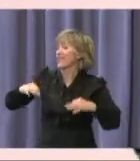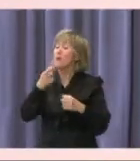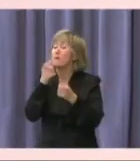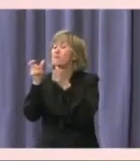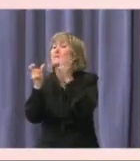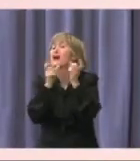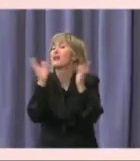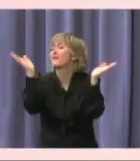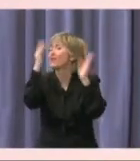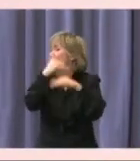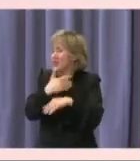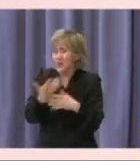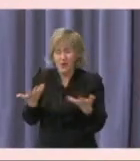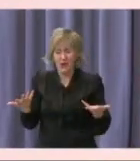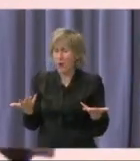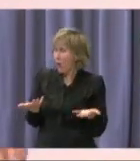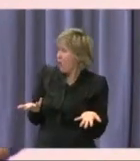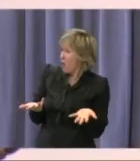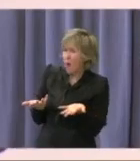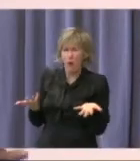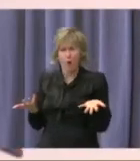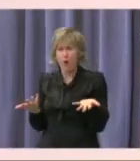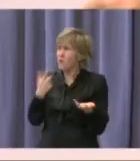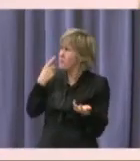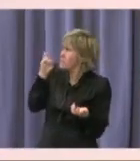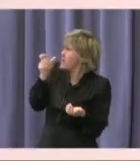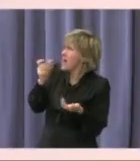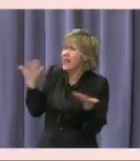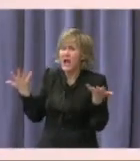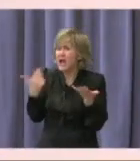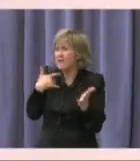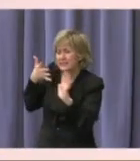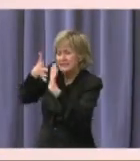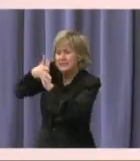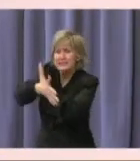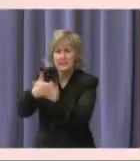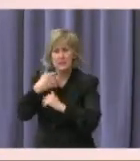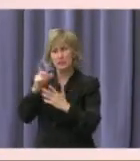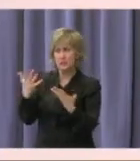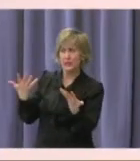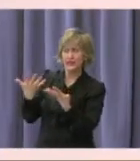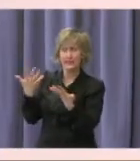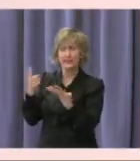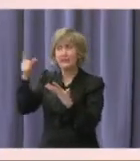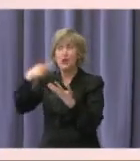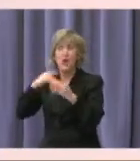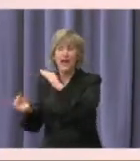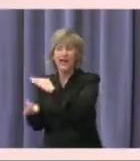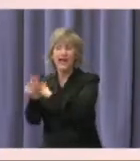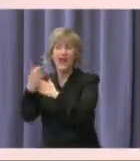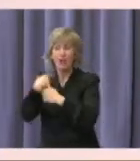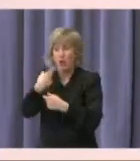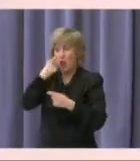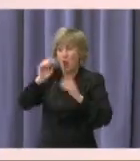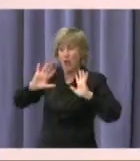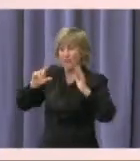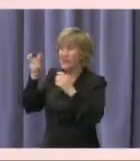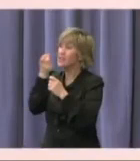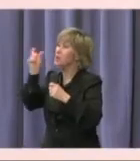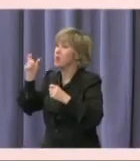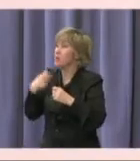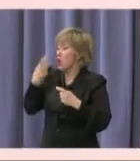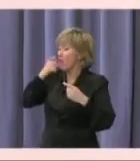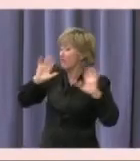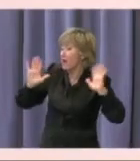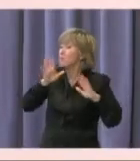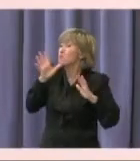designar determinadas cosas, que tú dices, oye, ¿cómo que no tenemos la palabra? Porque es interesante, pues que si no la hemos creado es que no nos hace falta. ¿Y por qué no nos hace falta? Porque